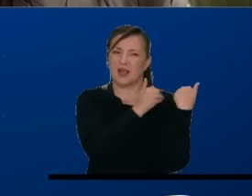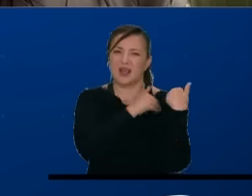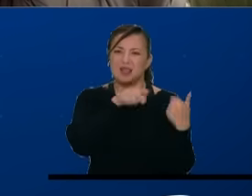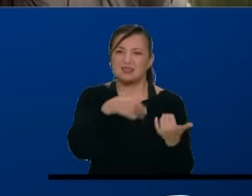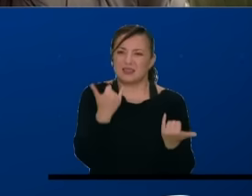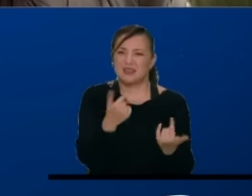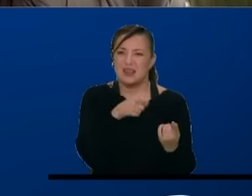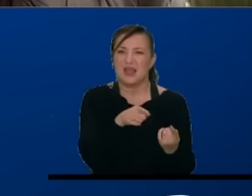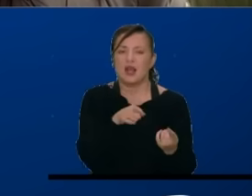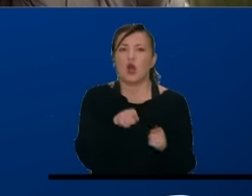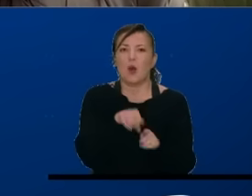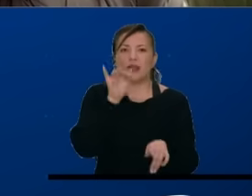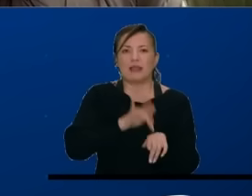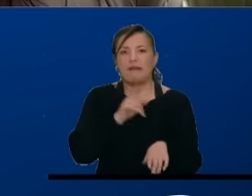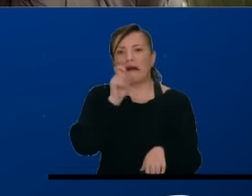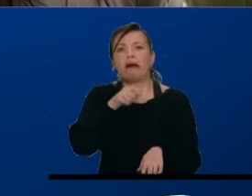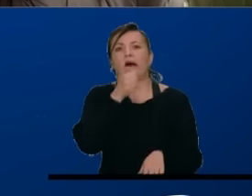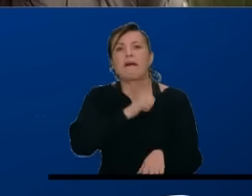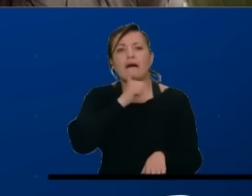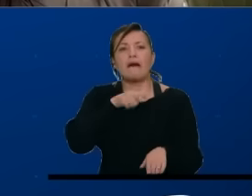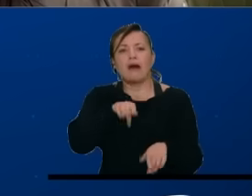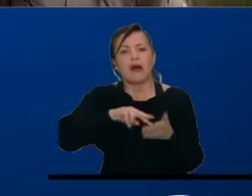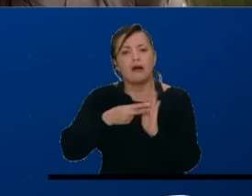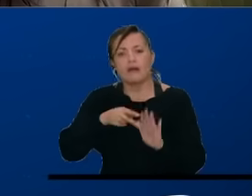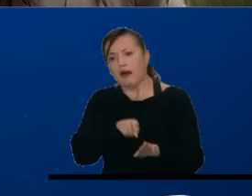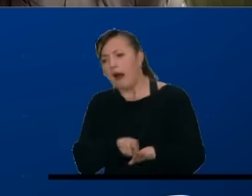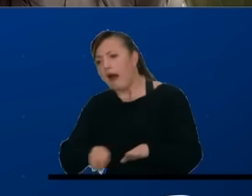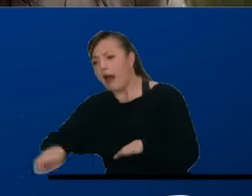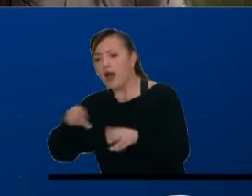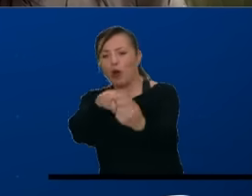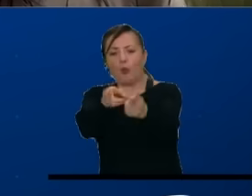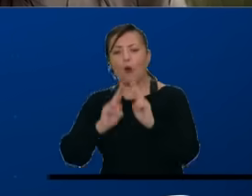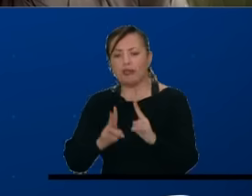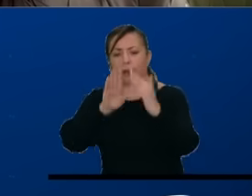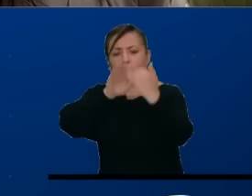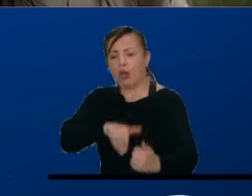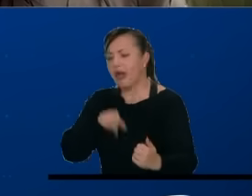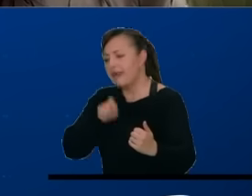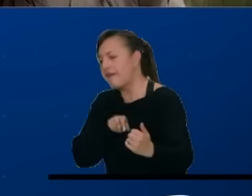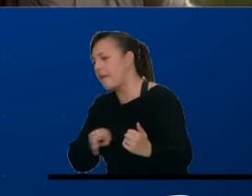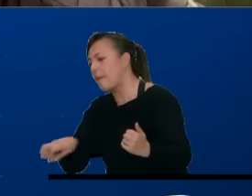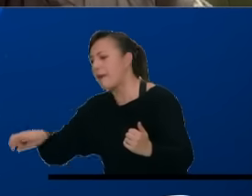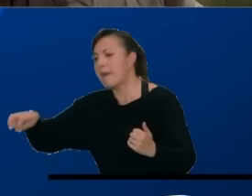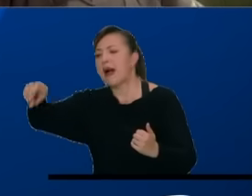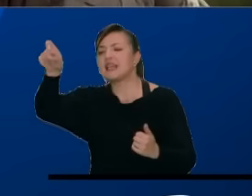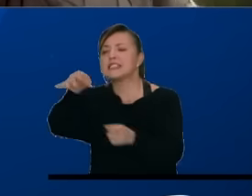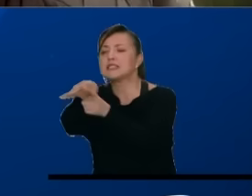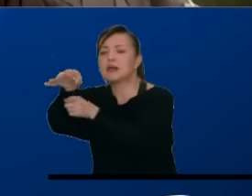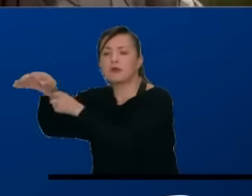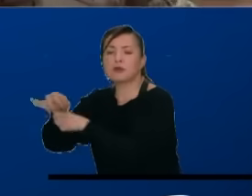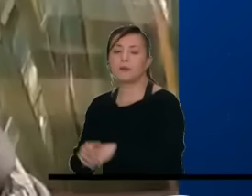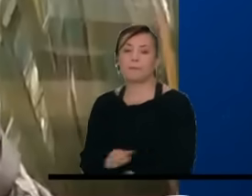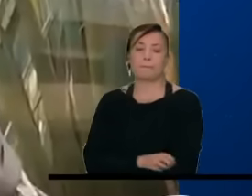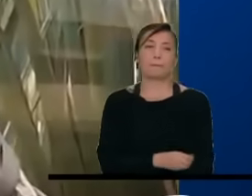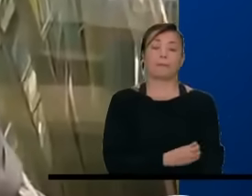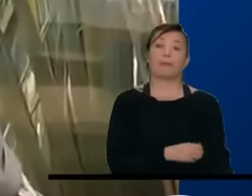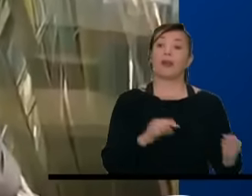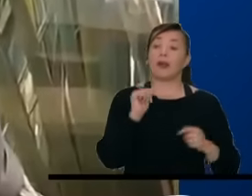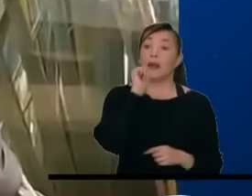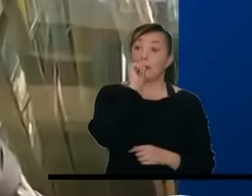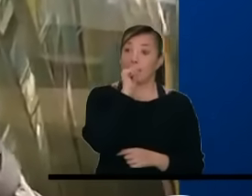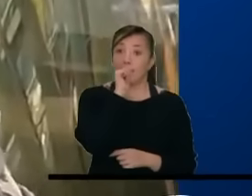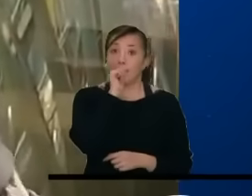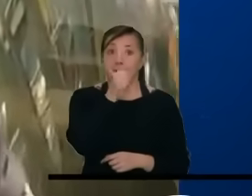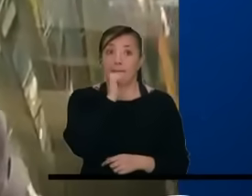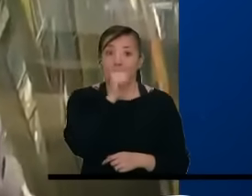puente caminando para poder comunicarse entre los municipios que conecta? Mira, el día de mañana tenemos